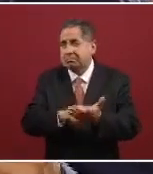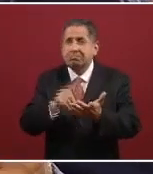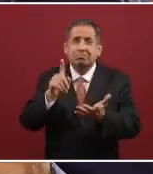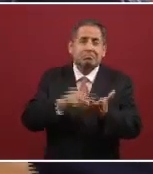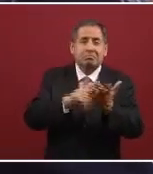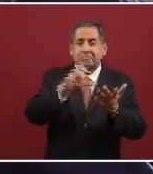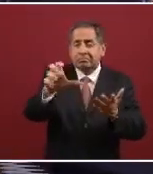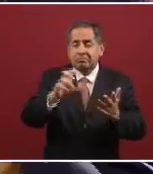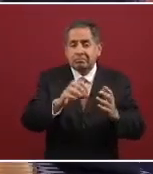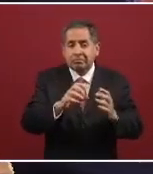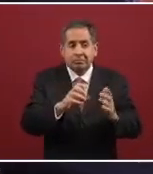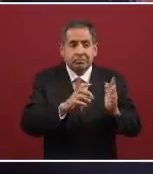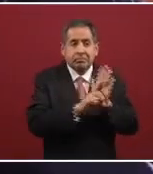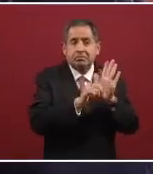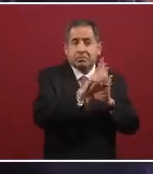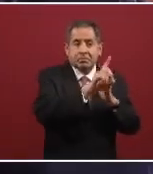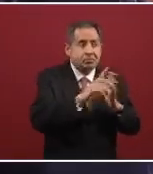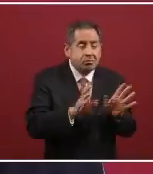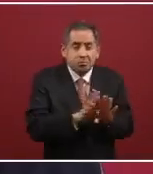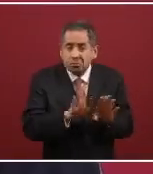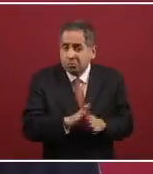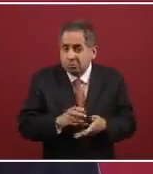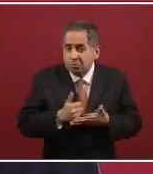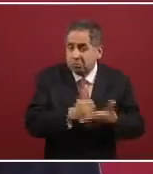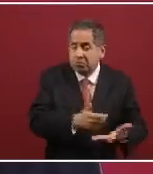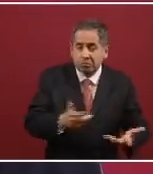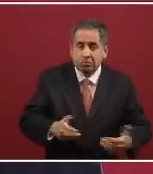1,500 unidades habitacionales. ¿Cómo se hace?